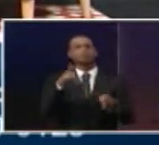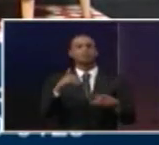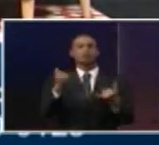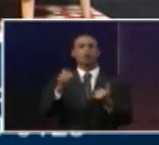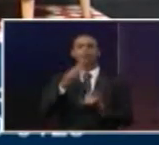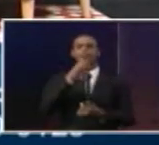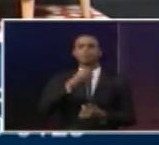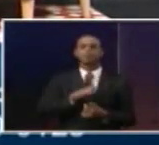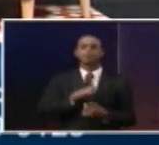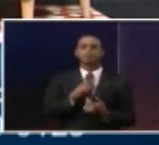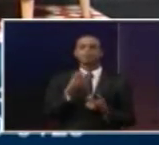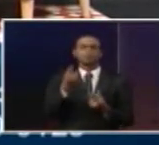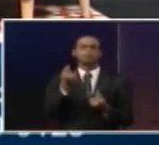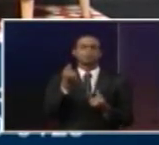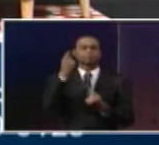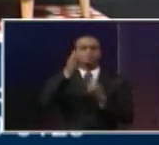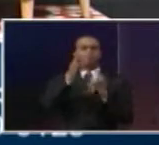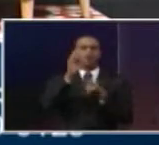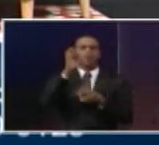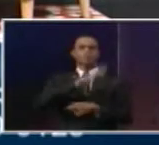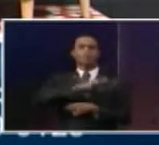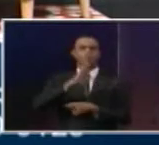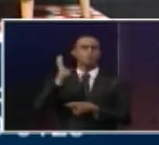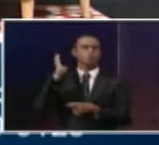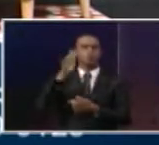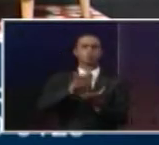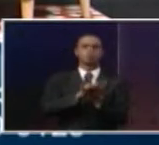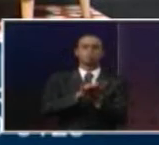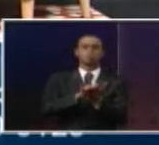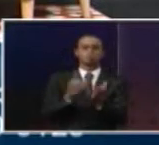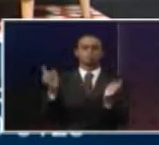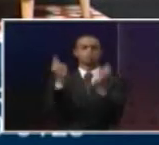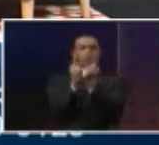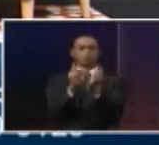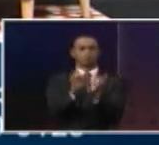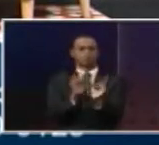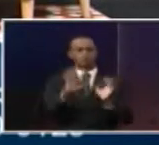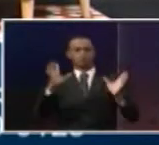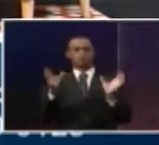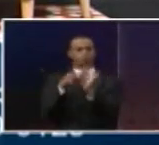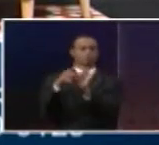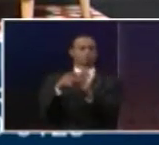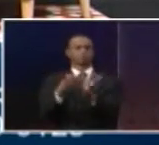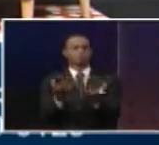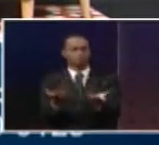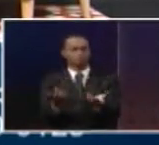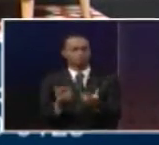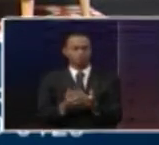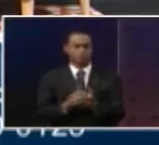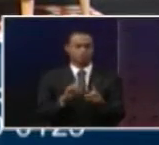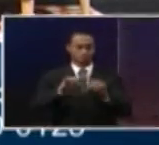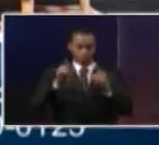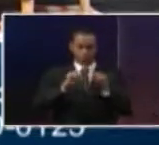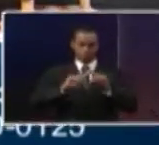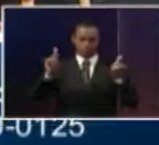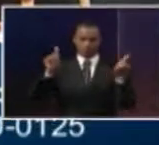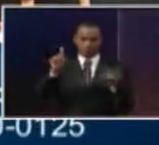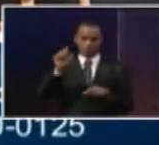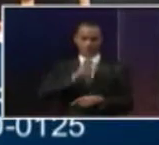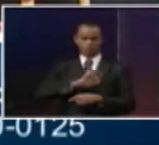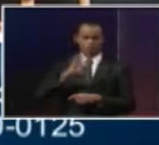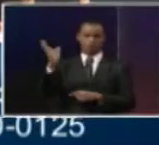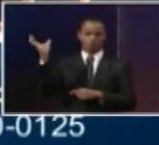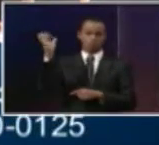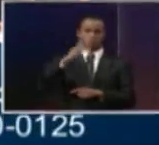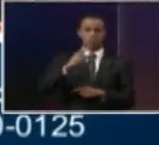diciembre y que planifiquen verse en febrero. ¿Ya cuando se ven en febrero es explosivo eso? Pero sí, eso es diferente. Pero eso es diferente. Ella va a volver en febrero. Pero si yo